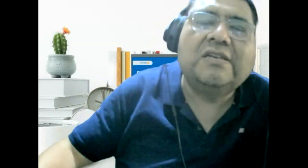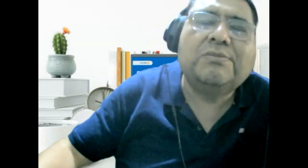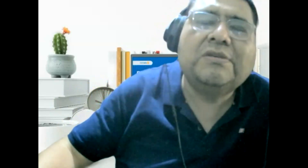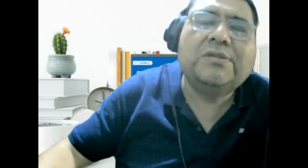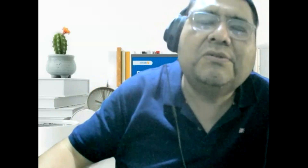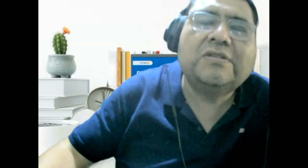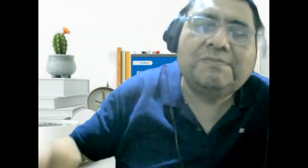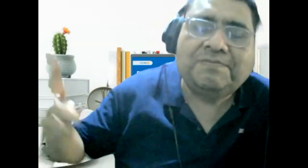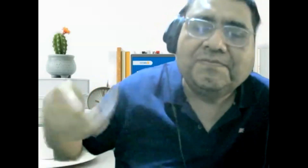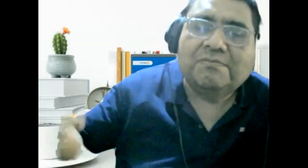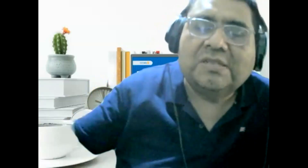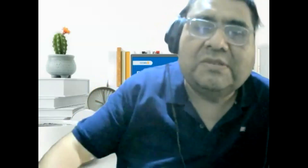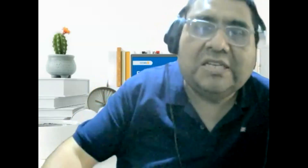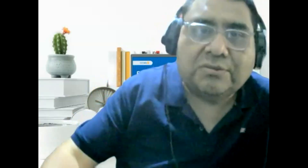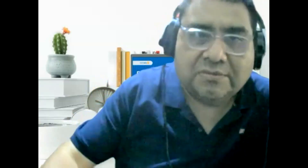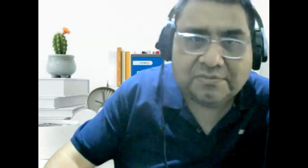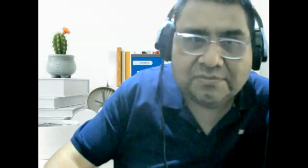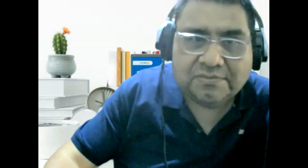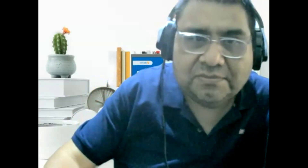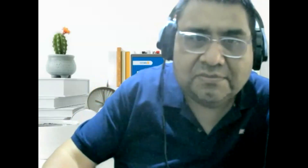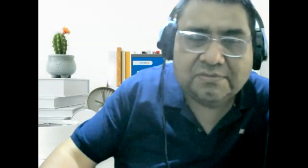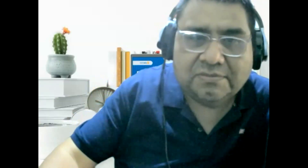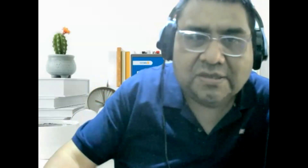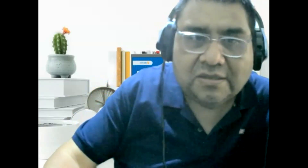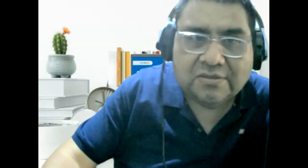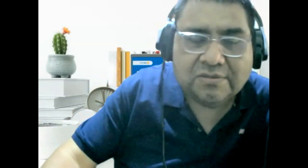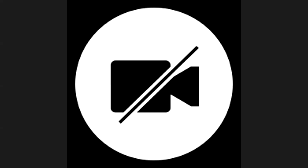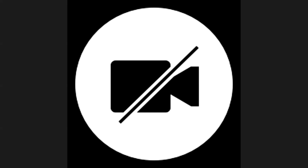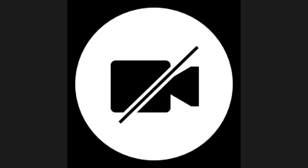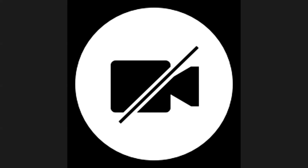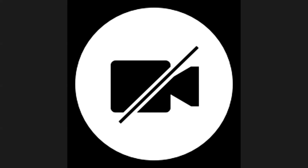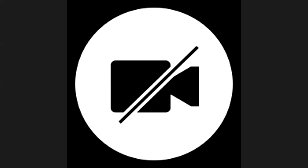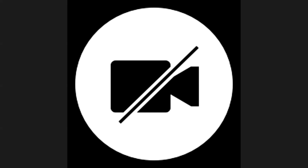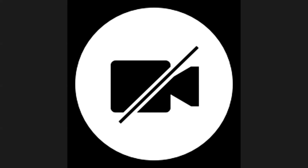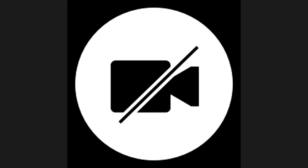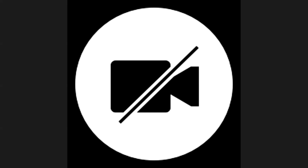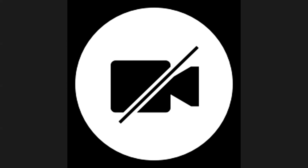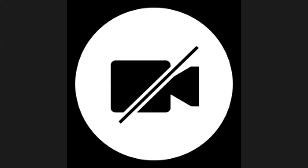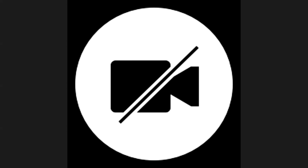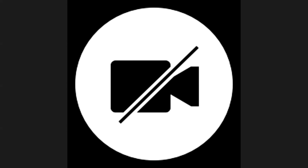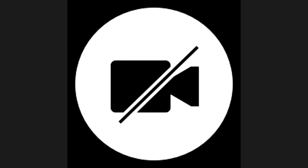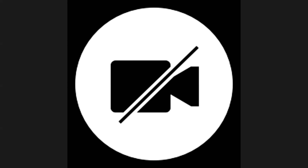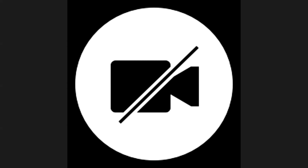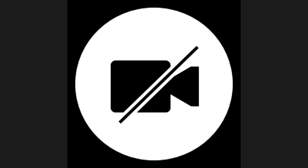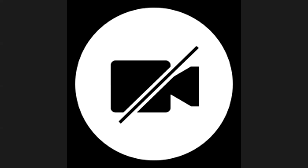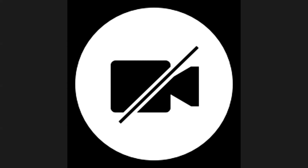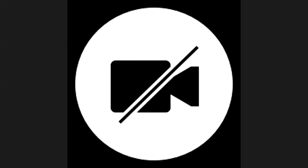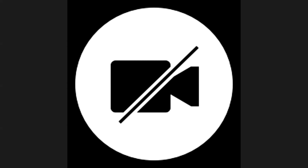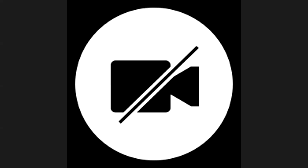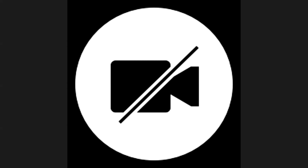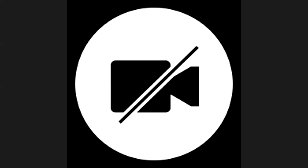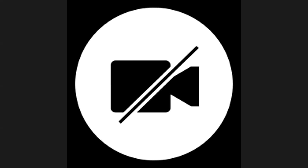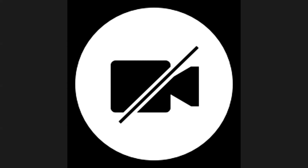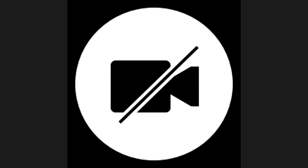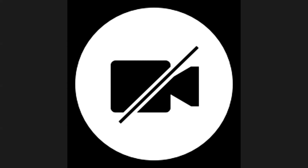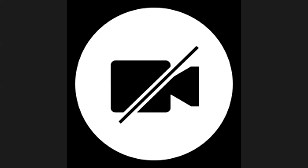parece, ¿cómo se llama esta cosa? Yeso. ¿Ya? Por eso Entonces, dice que está capacitando, ¿no, profesor?